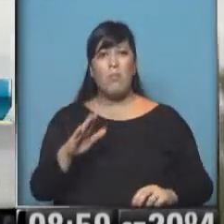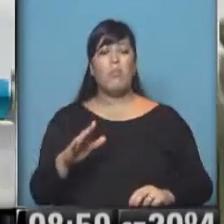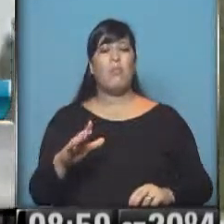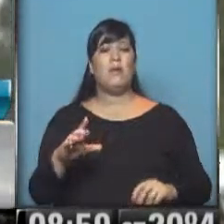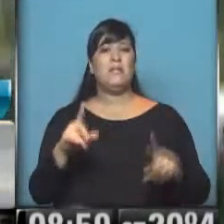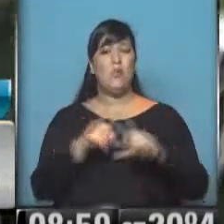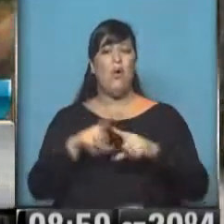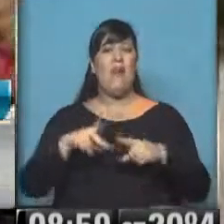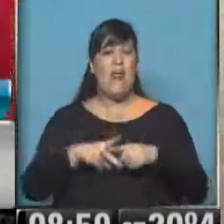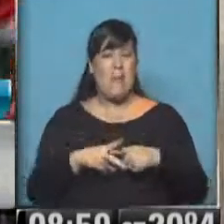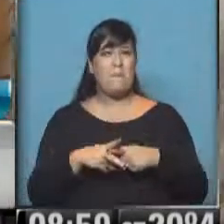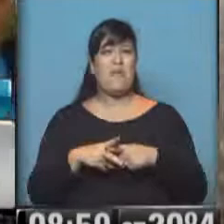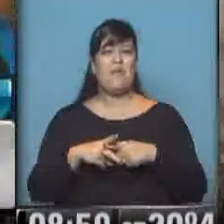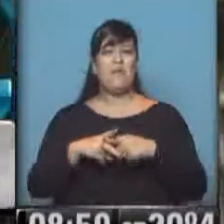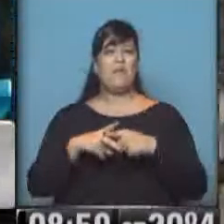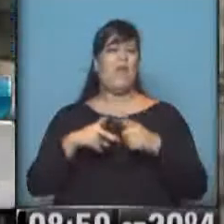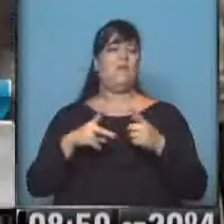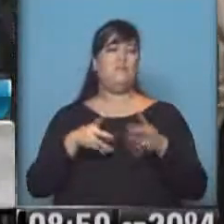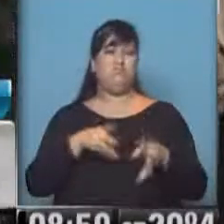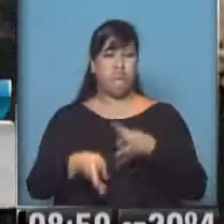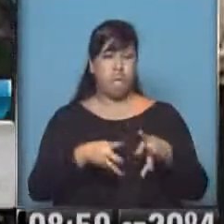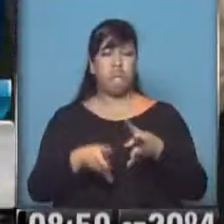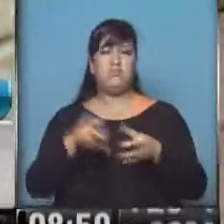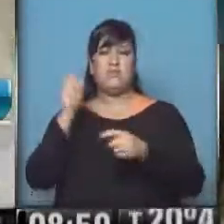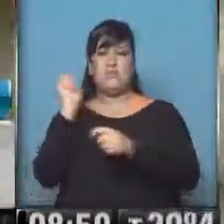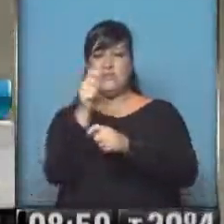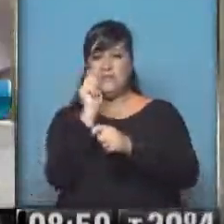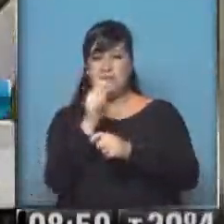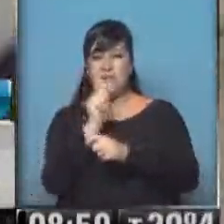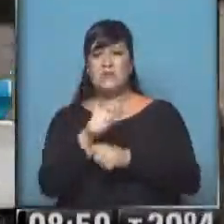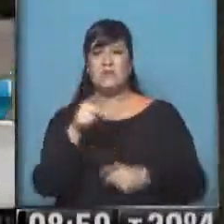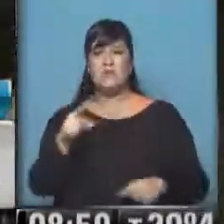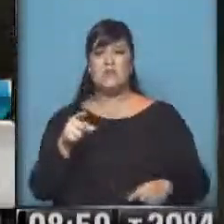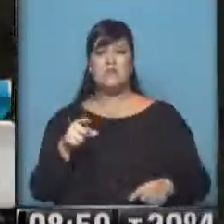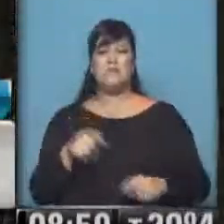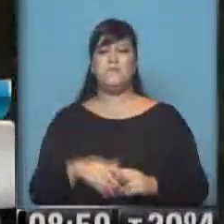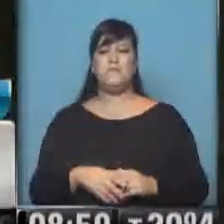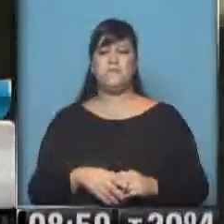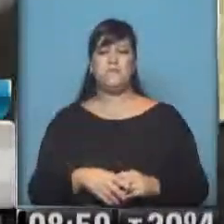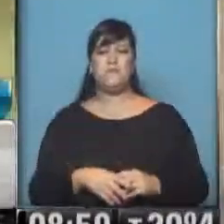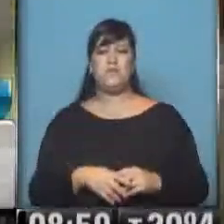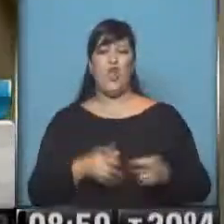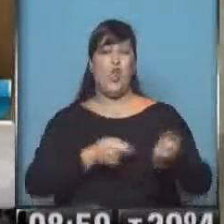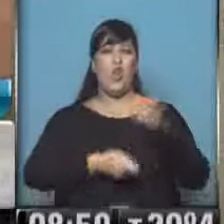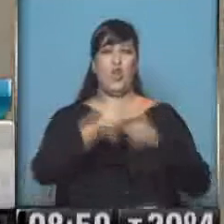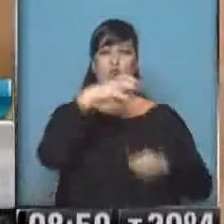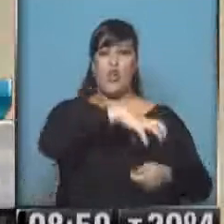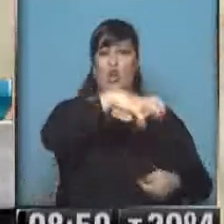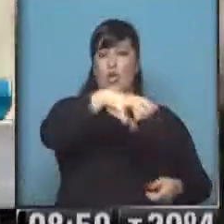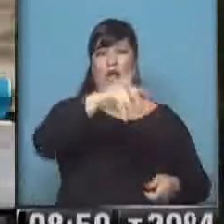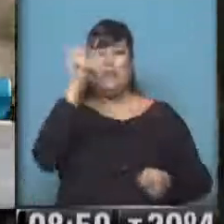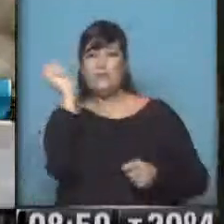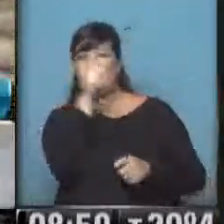utilizando herramientas amoladoras rompe hierros se vinieron a una serie de locales que estaban fuera del complejo sin